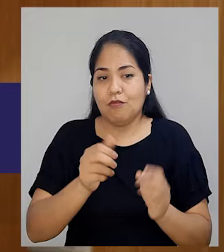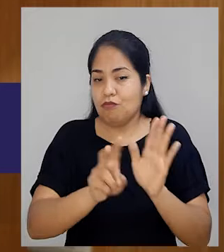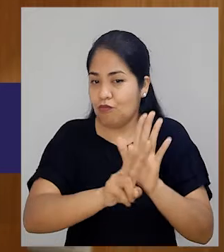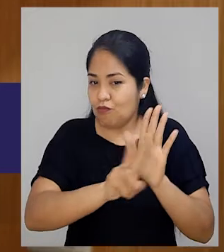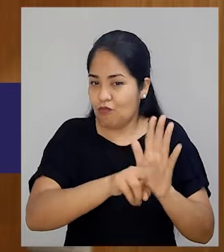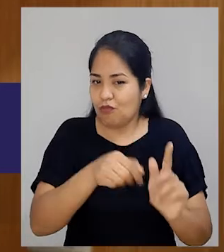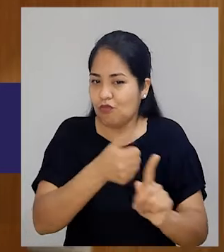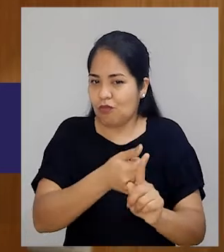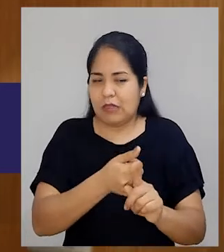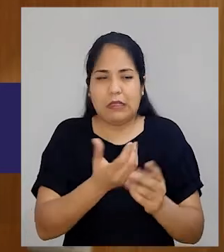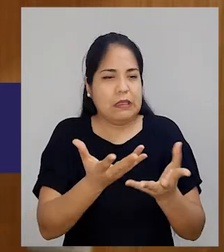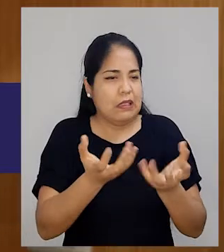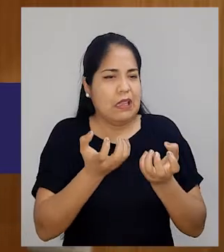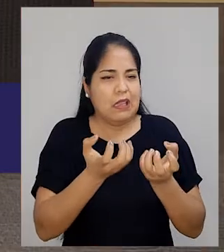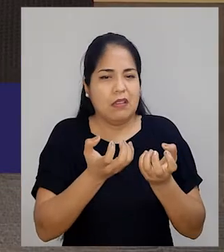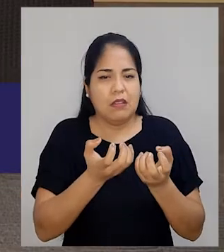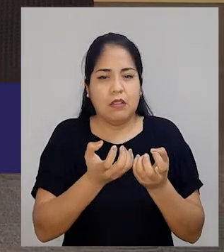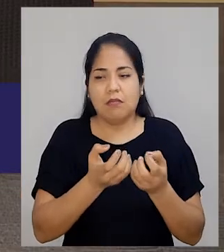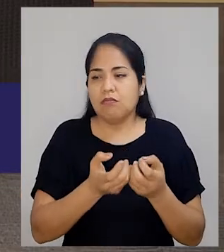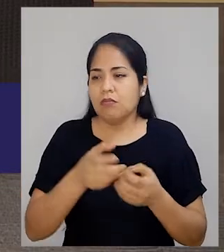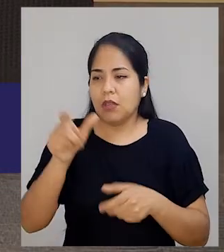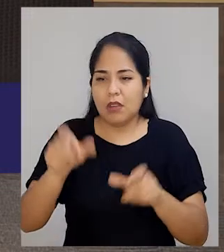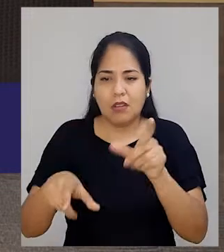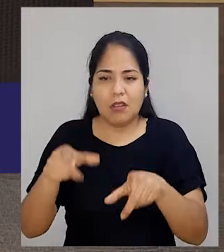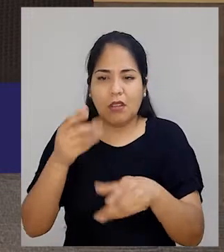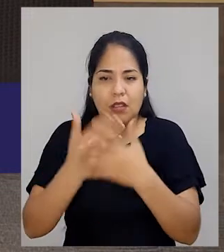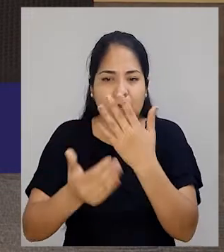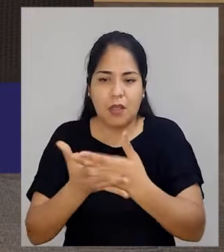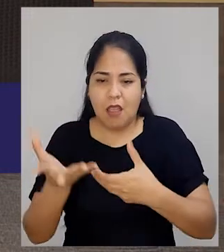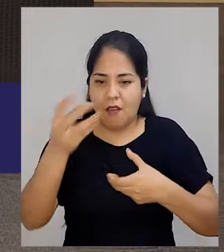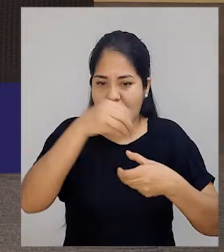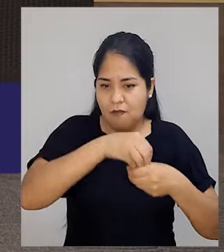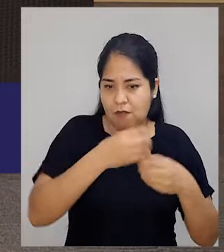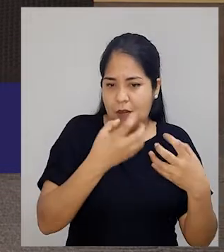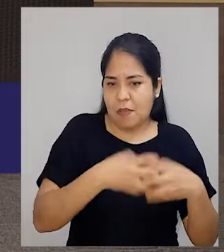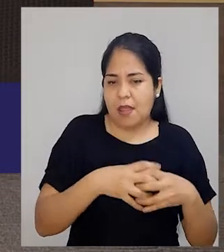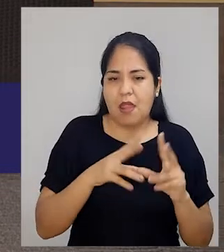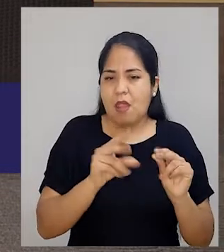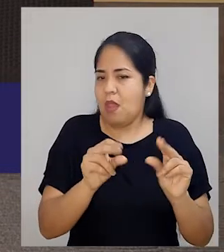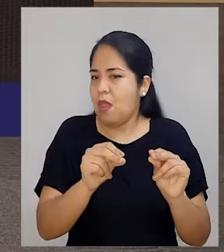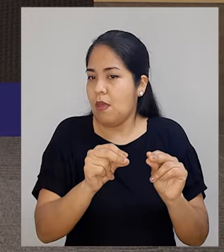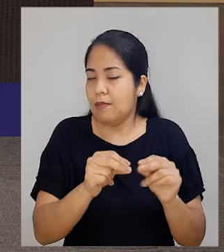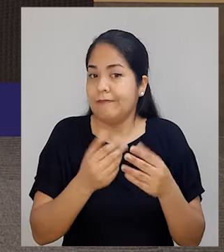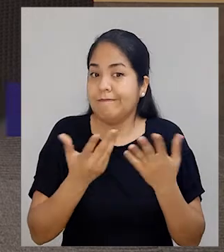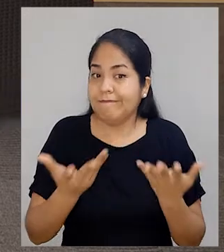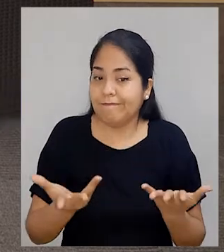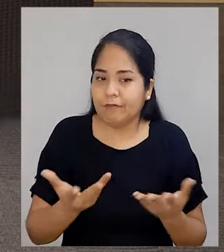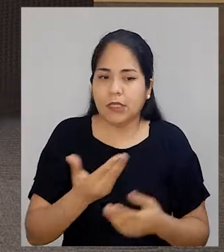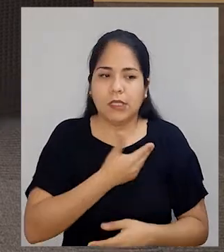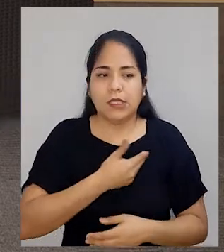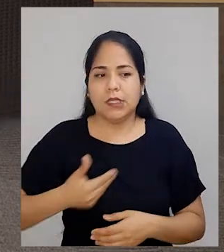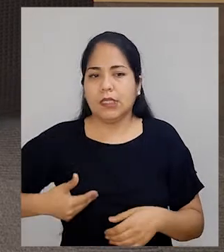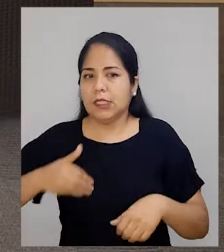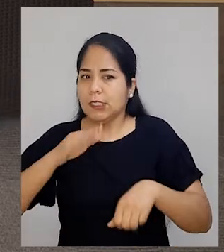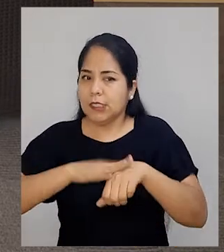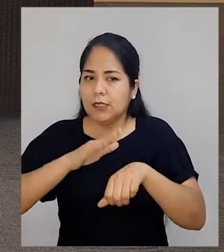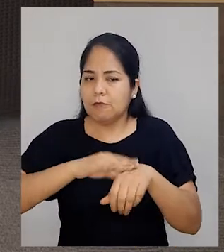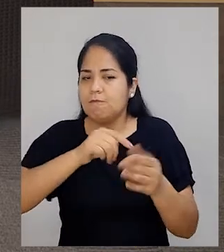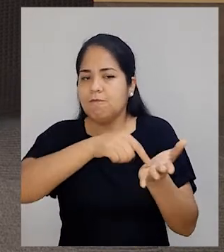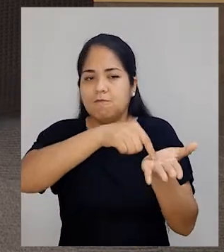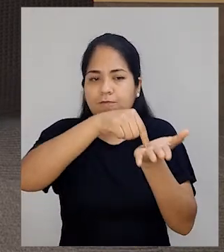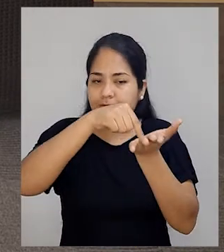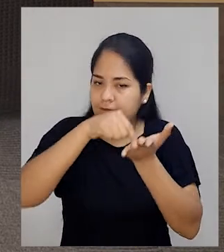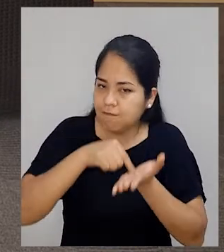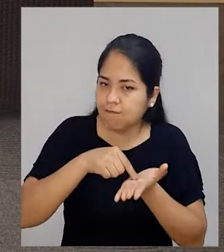empresas, por propia voluntad, prefieren no contratar trabajadores con discapacidad, y tan es así que el Estado